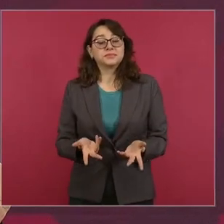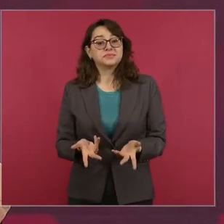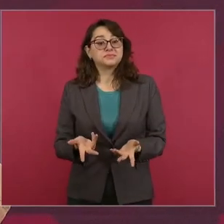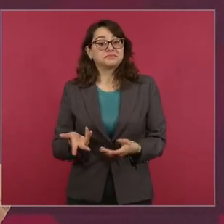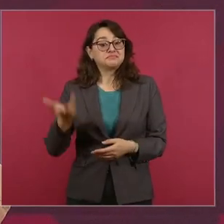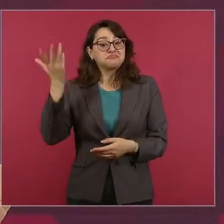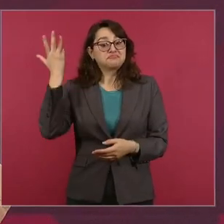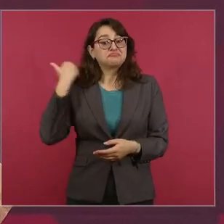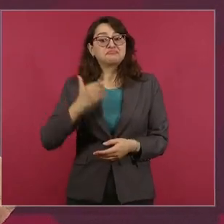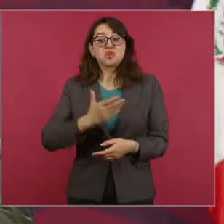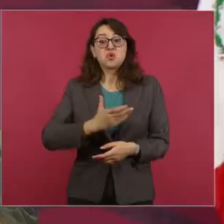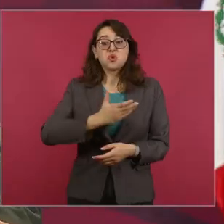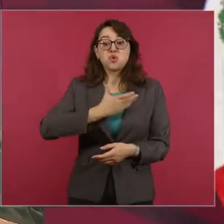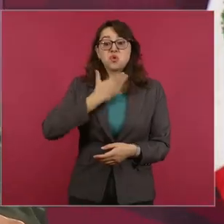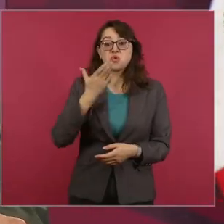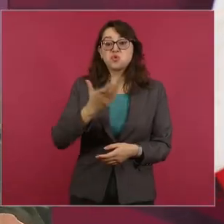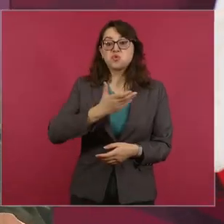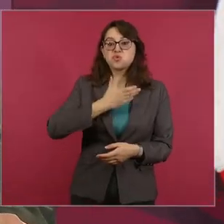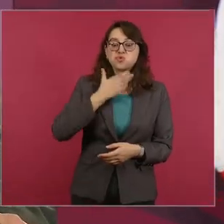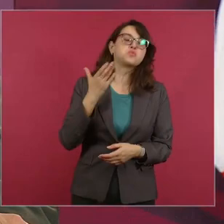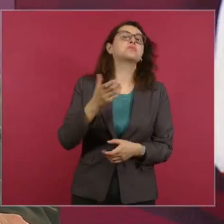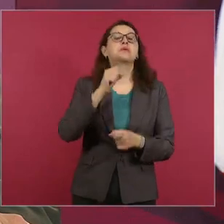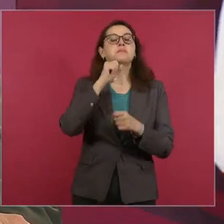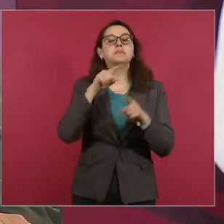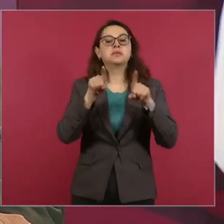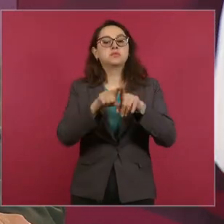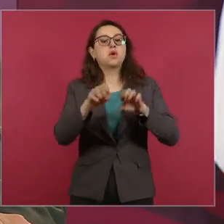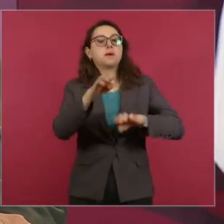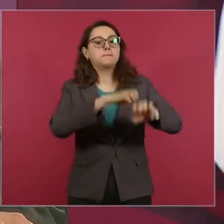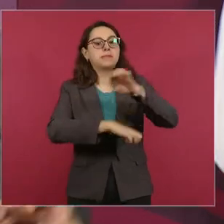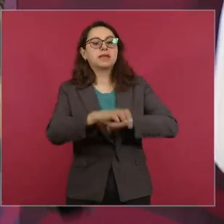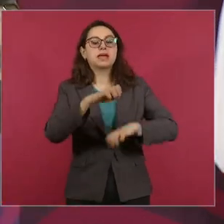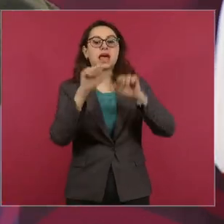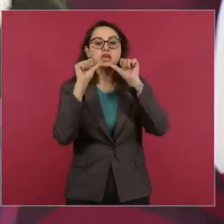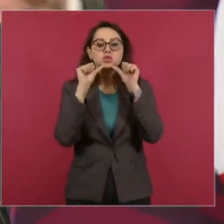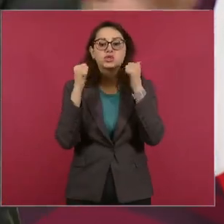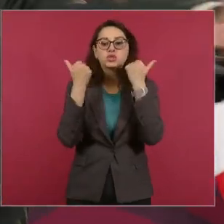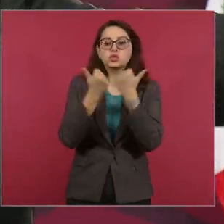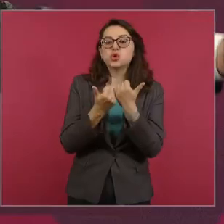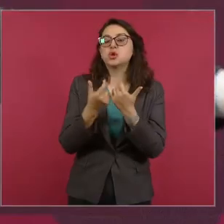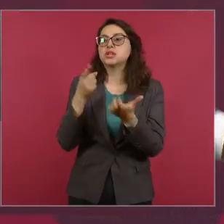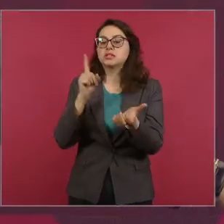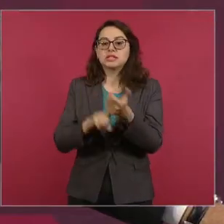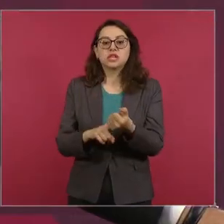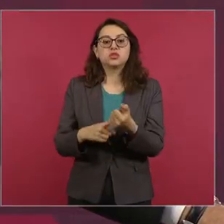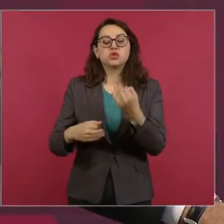sociedad civil, organizaciones sociales, organizaciones dispersaba